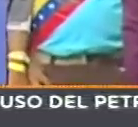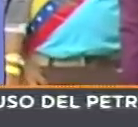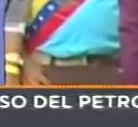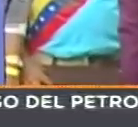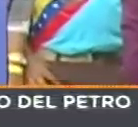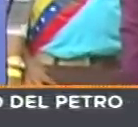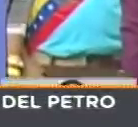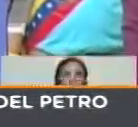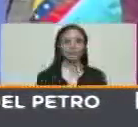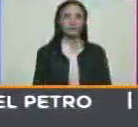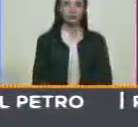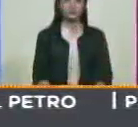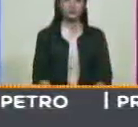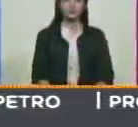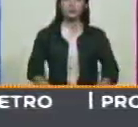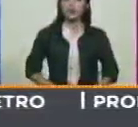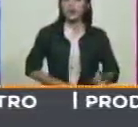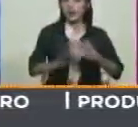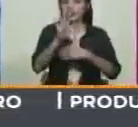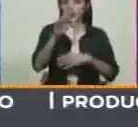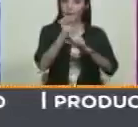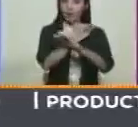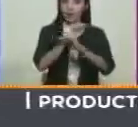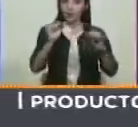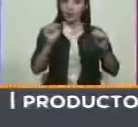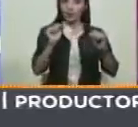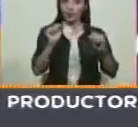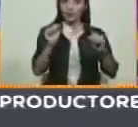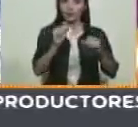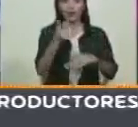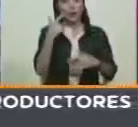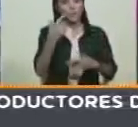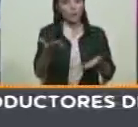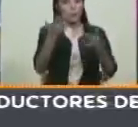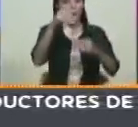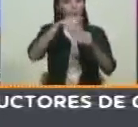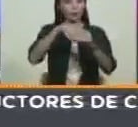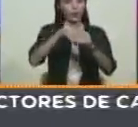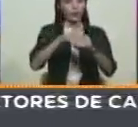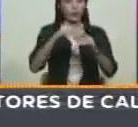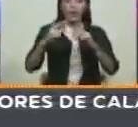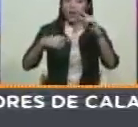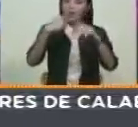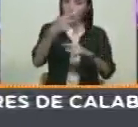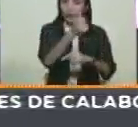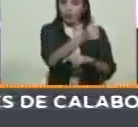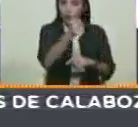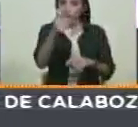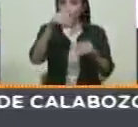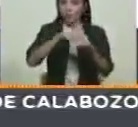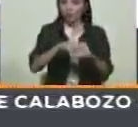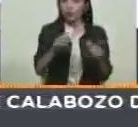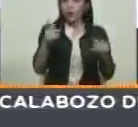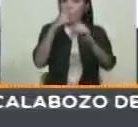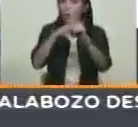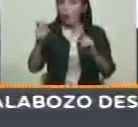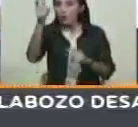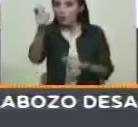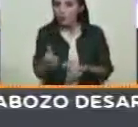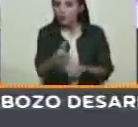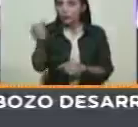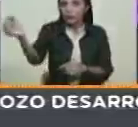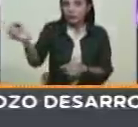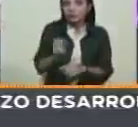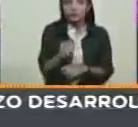y después de que cada uno de ustedes votes usted se va a buscar a un nuevo votante que no